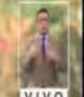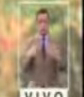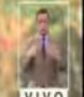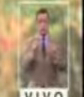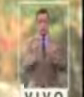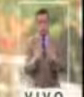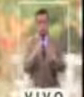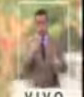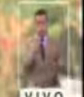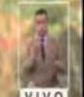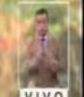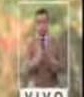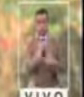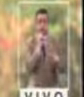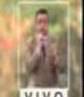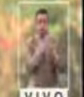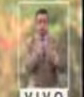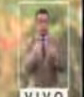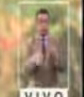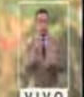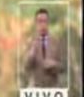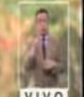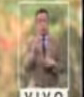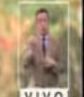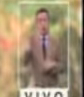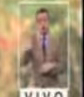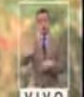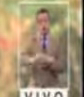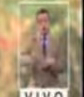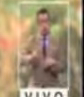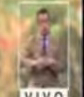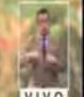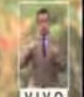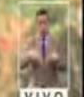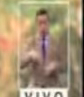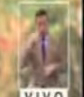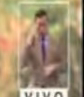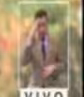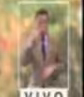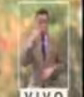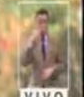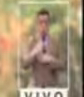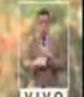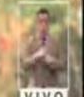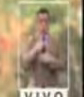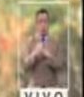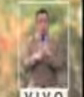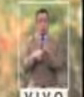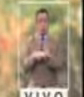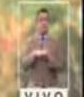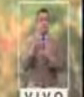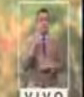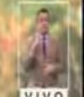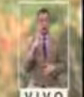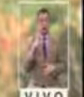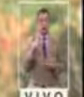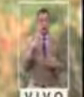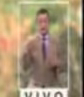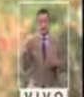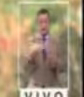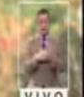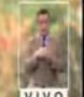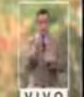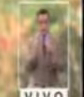protección. Esa ha sido lamentablemente la única solución. Y hoy día, anualmente, más de 160.000 cotizantes